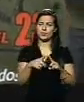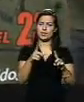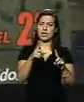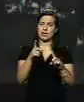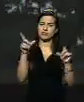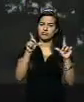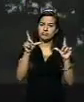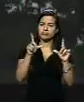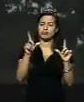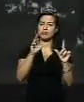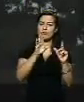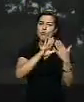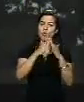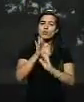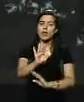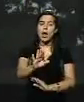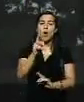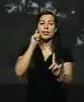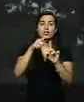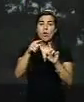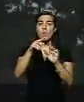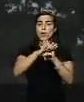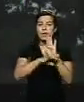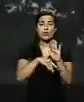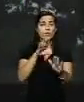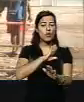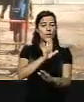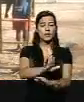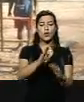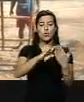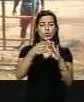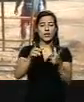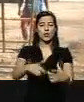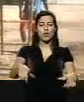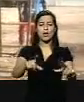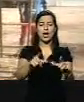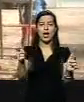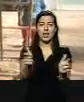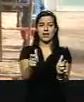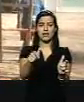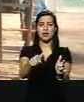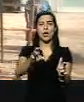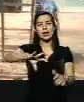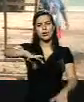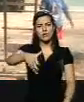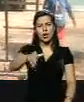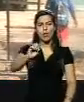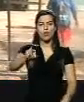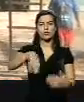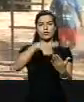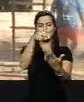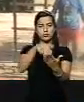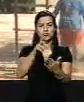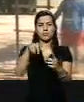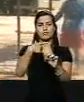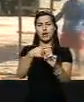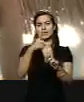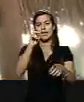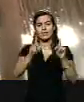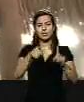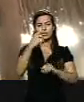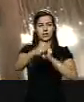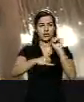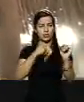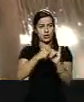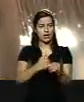donde la programación deberá ser preferentemente propia, local, regional, nacional y eventualmente